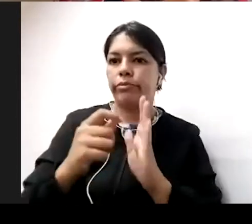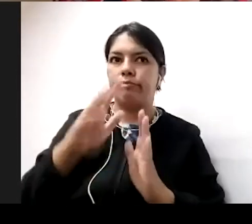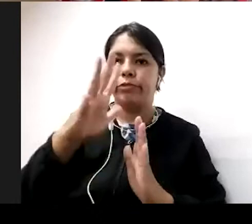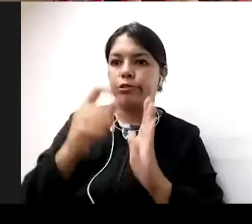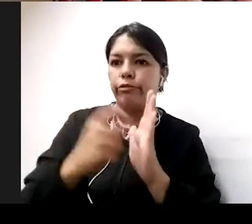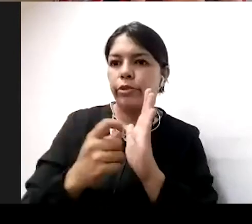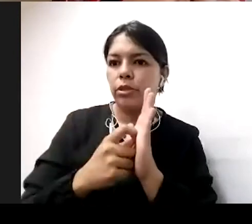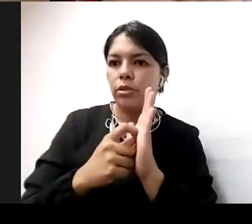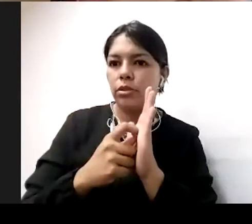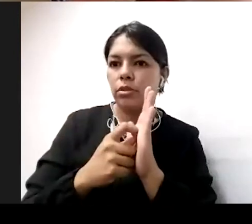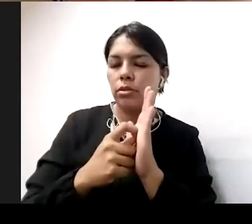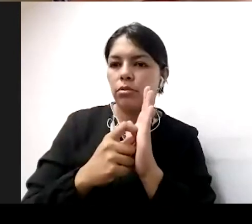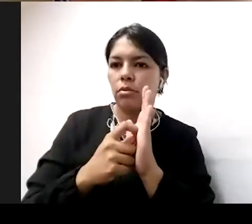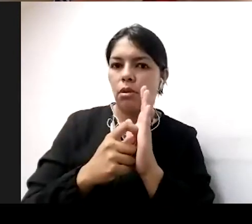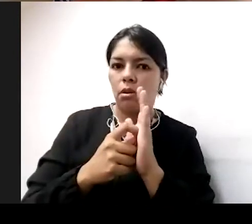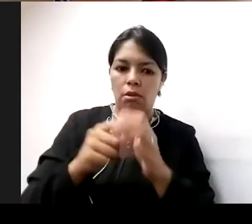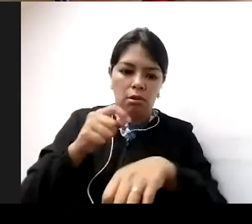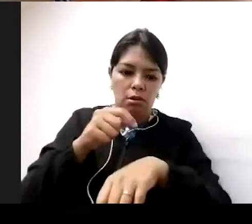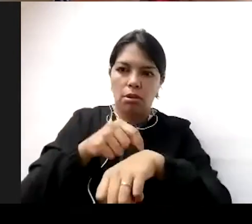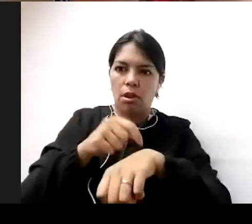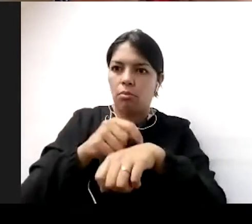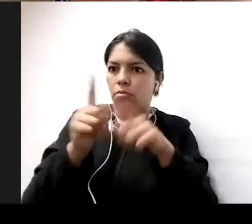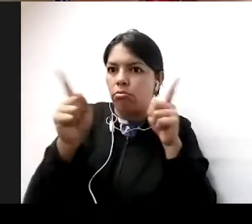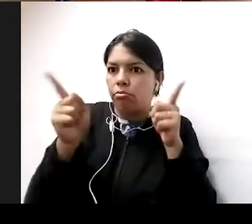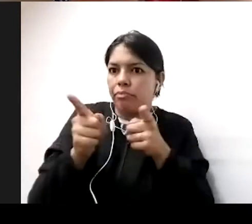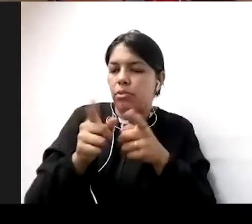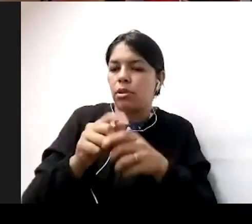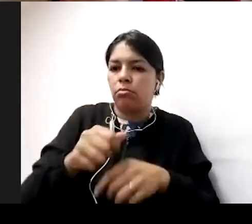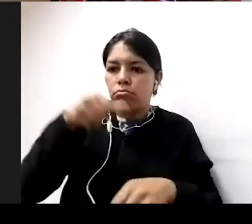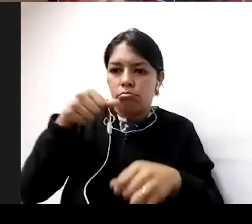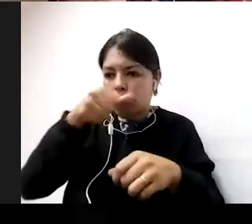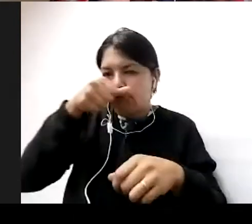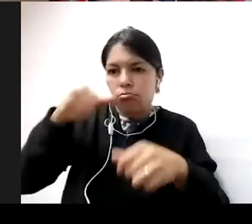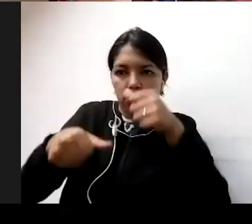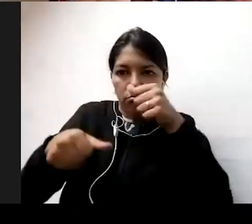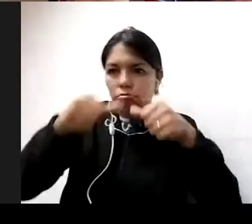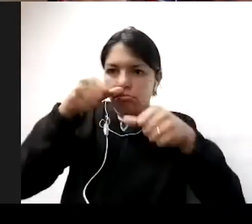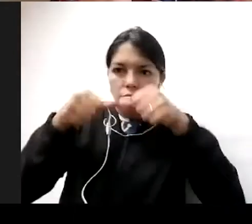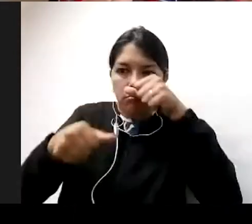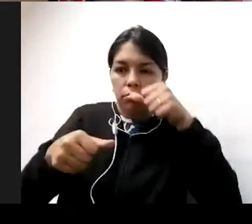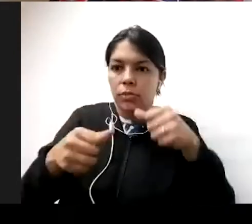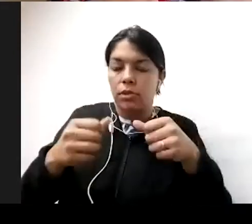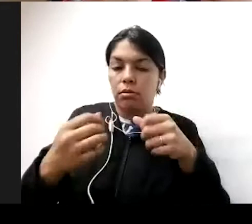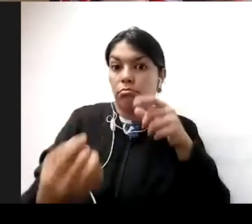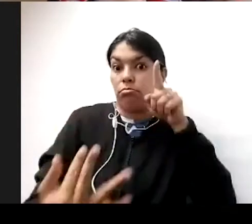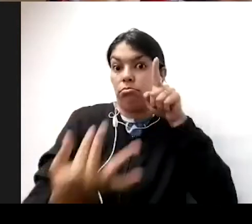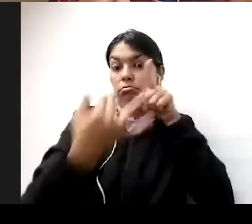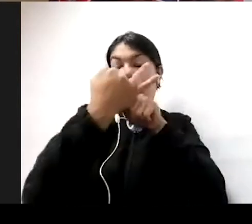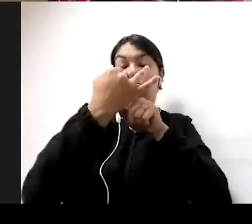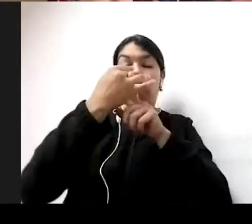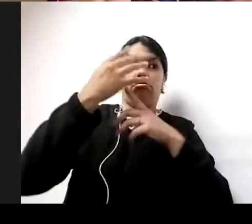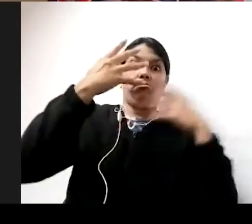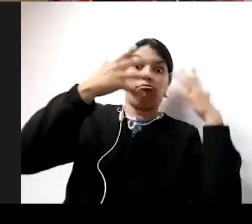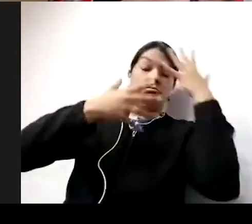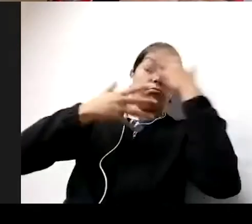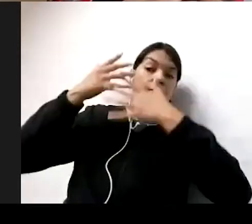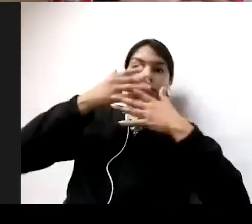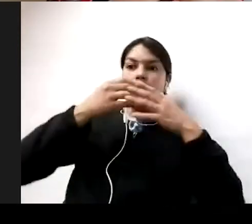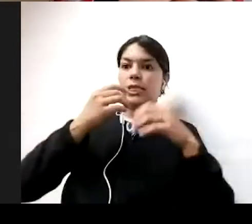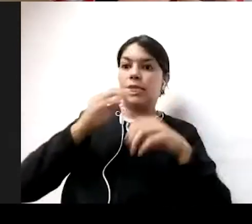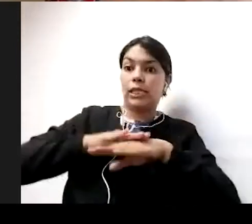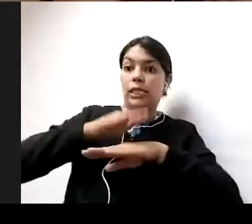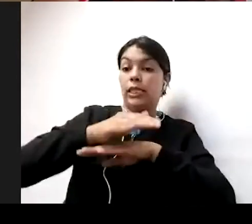tener consecuencias negativas sobre su salud y su estado mental y social en el momento en el que la consume. Y entonces en ese caso se dice